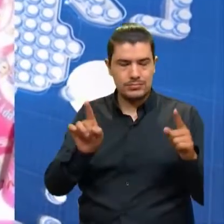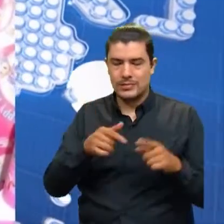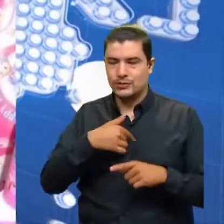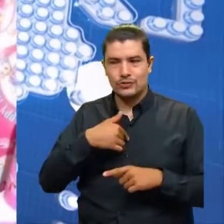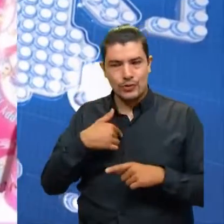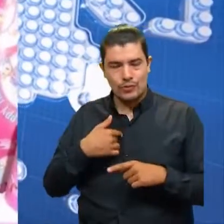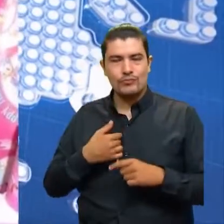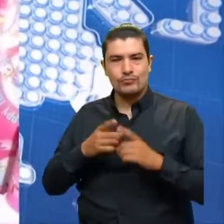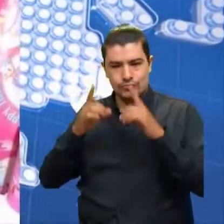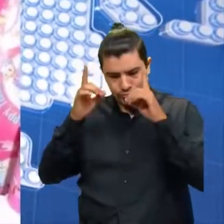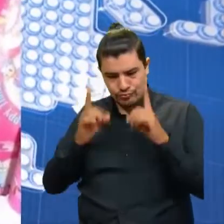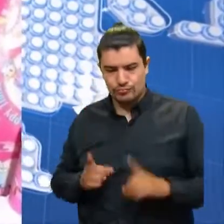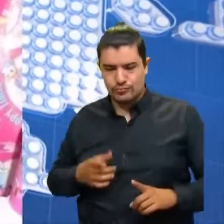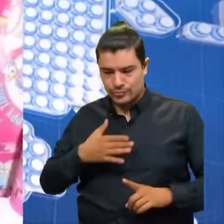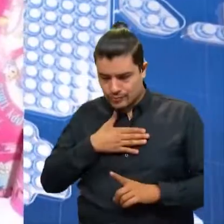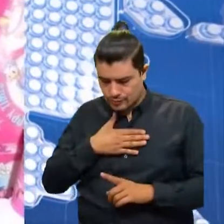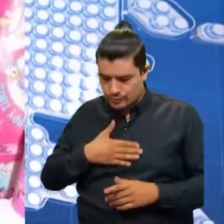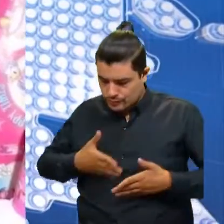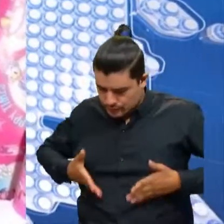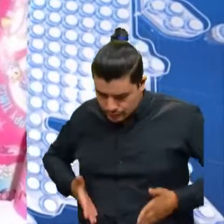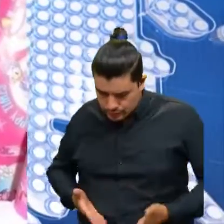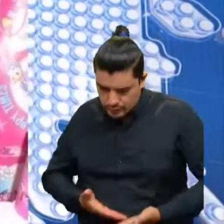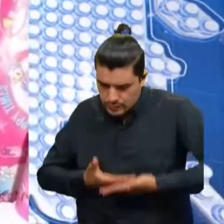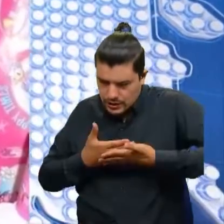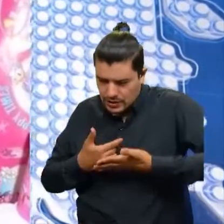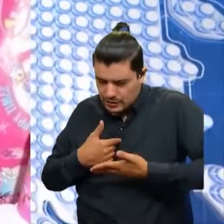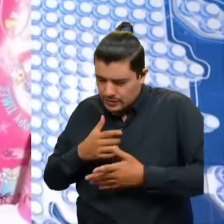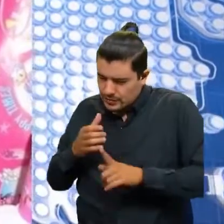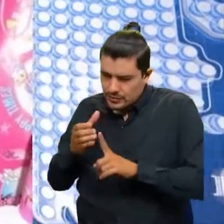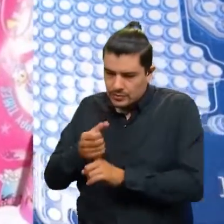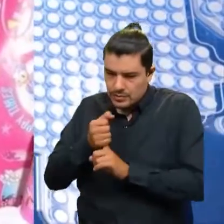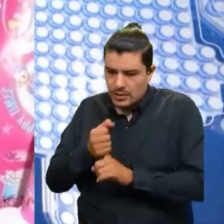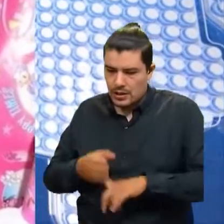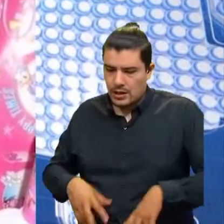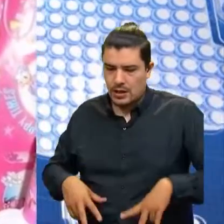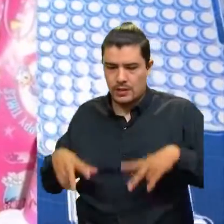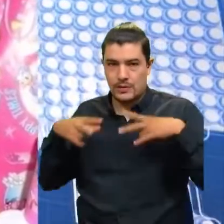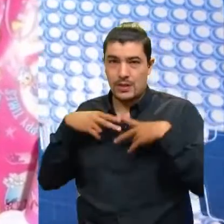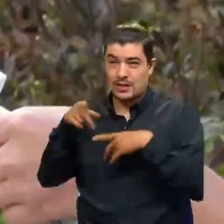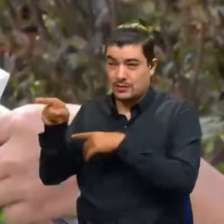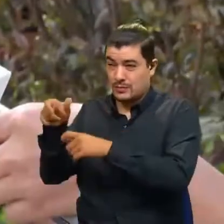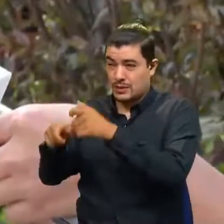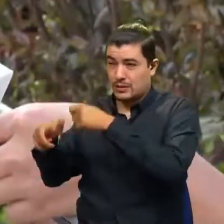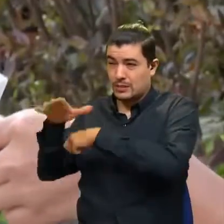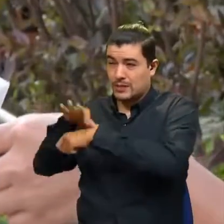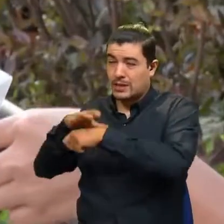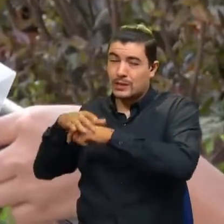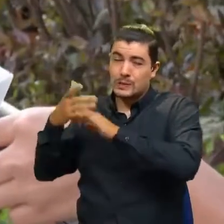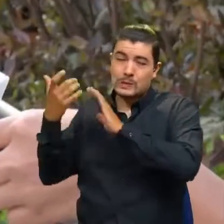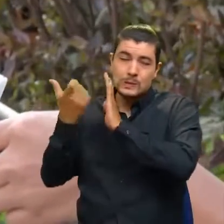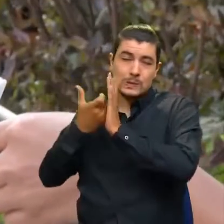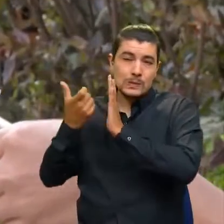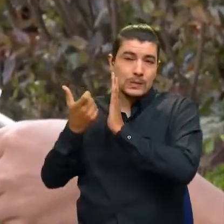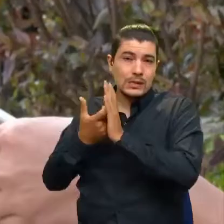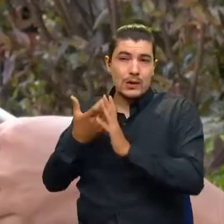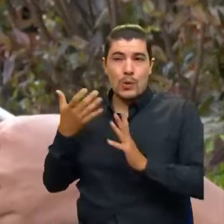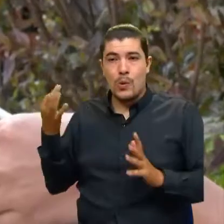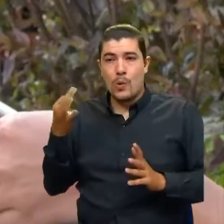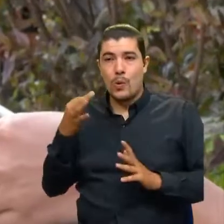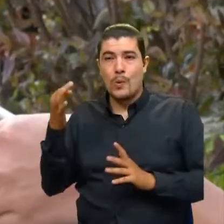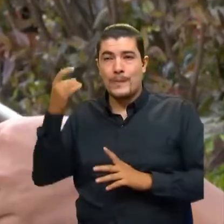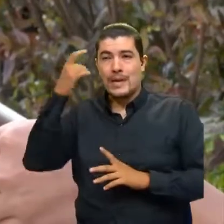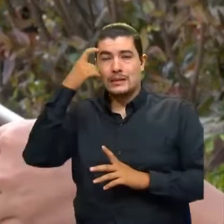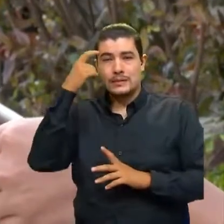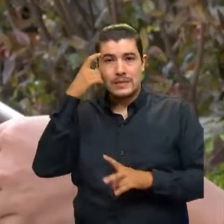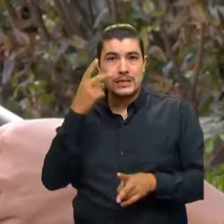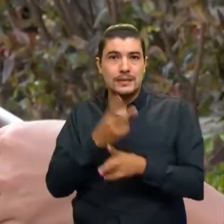a la vida y dio a luz a 5 hijos pese a los pronósticos de los médicos. Es que mi cuello, como estaba corto, pues